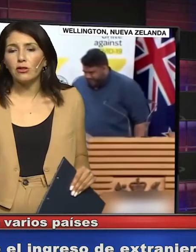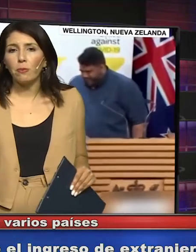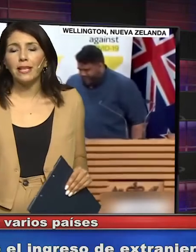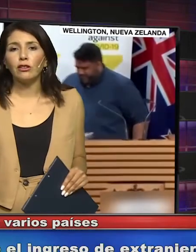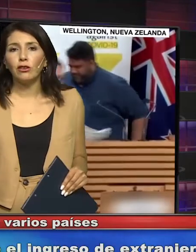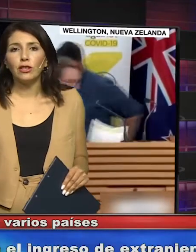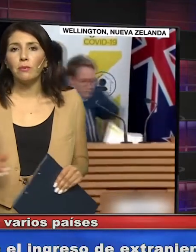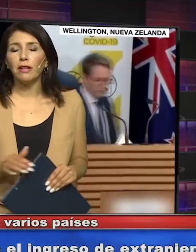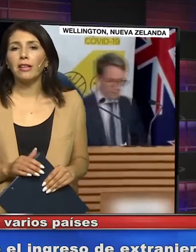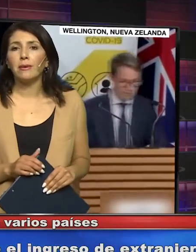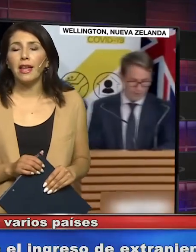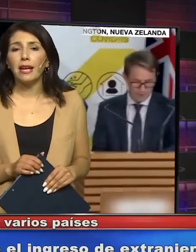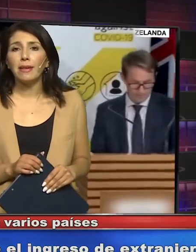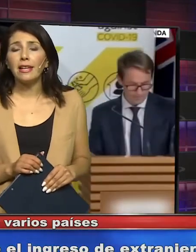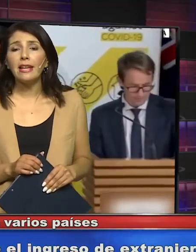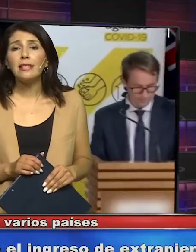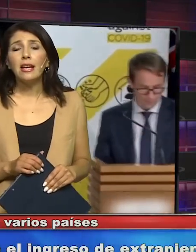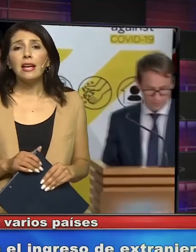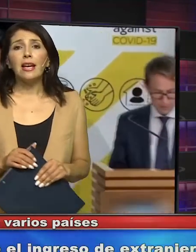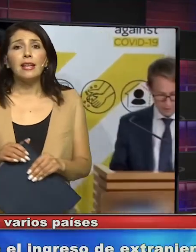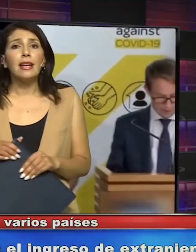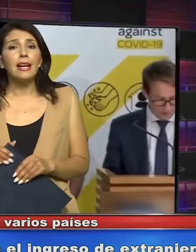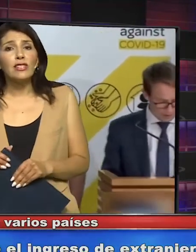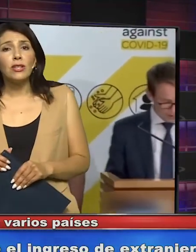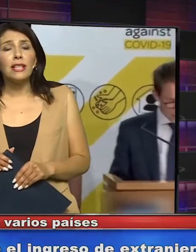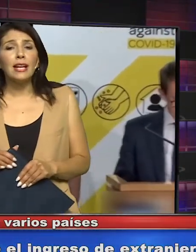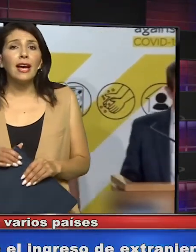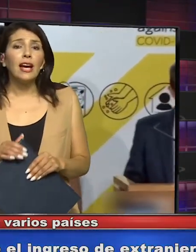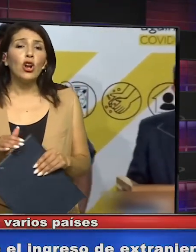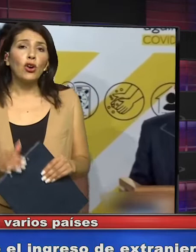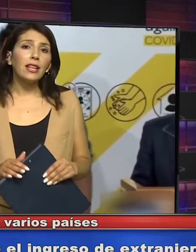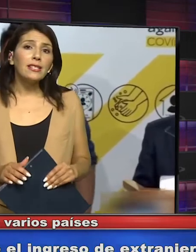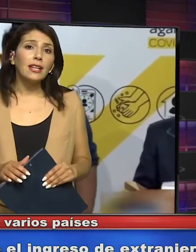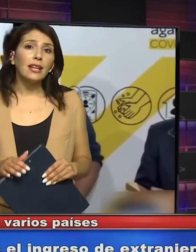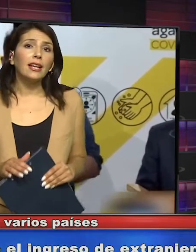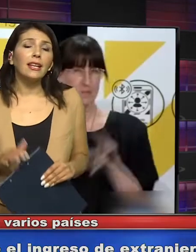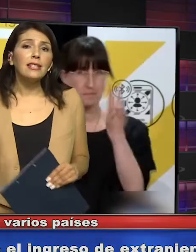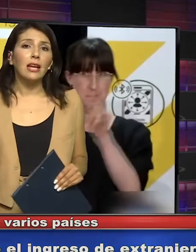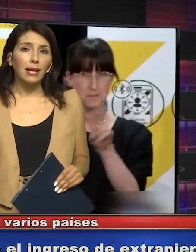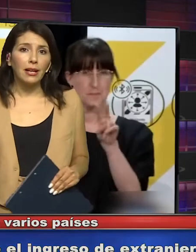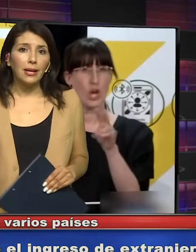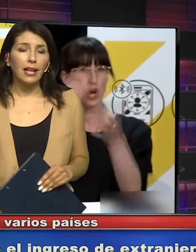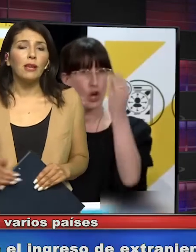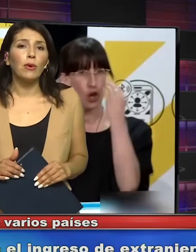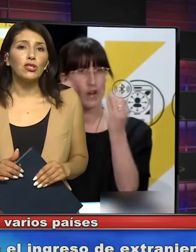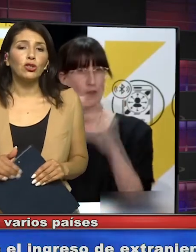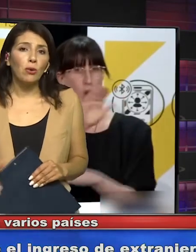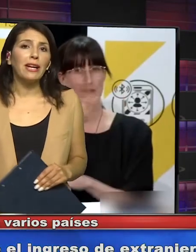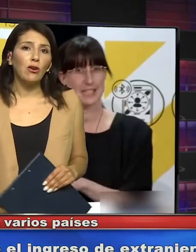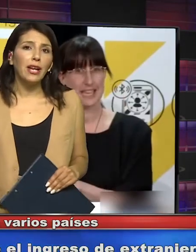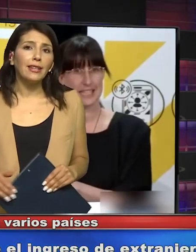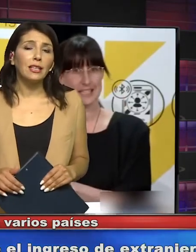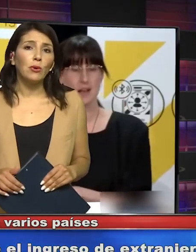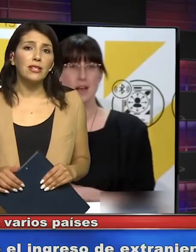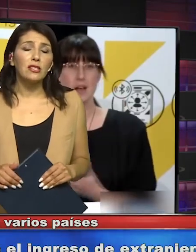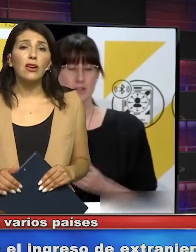que se suspenden todo tipo de festividades navideñas y en el caso de Italia lo que dicen es que quieren salvar la Navidad y por eso